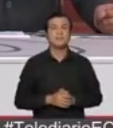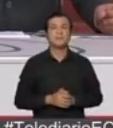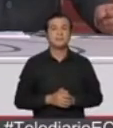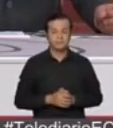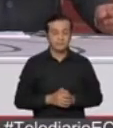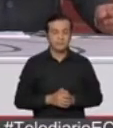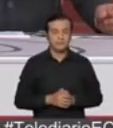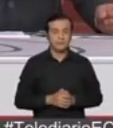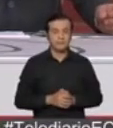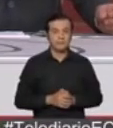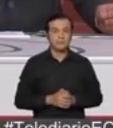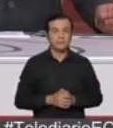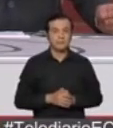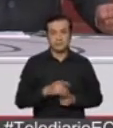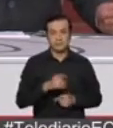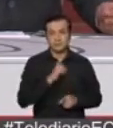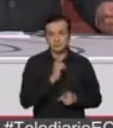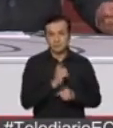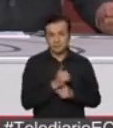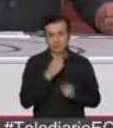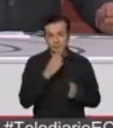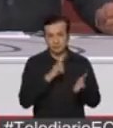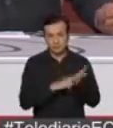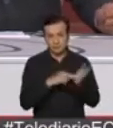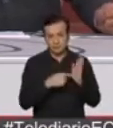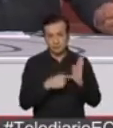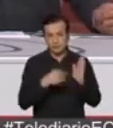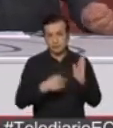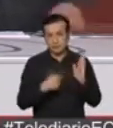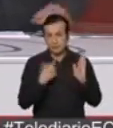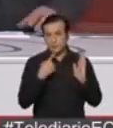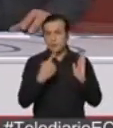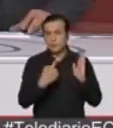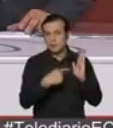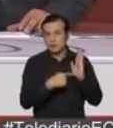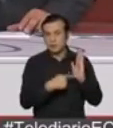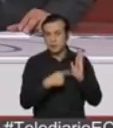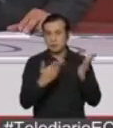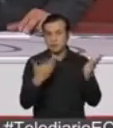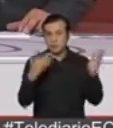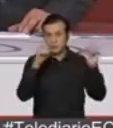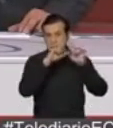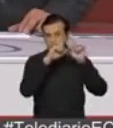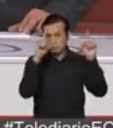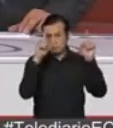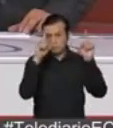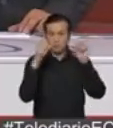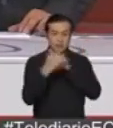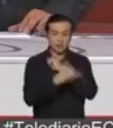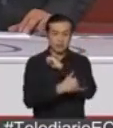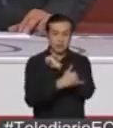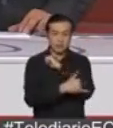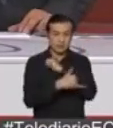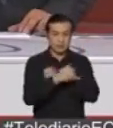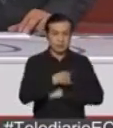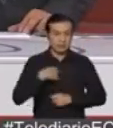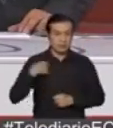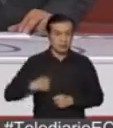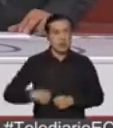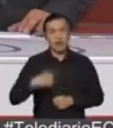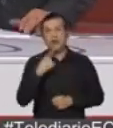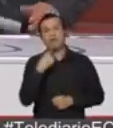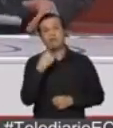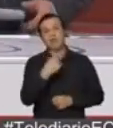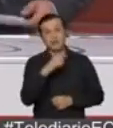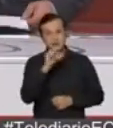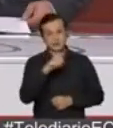Esto menciona igualmente el comunicado formal que se recibió de la aduana china, de la Dirección de Administración de Aduanas China, por parte